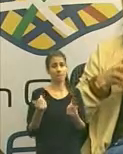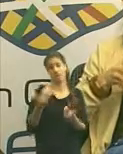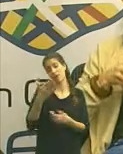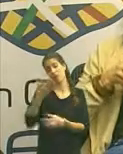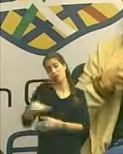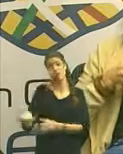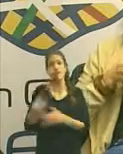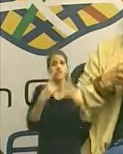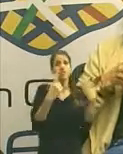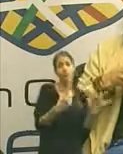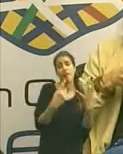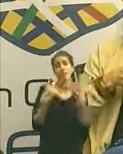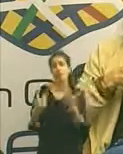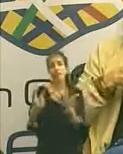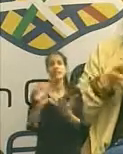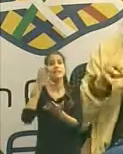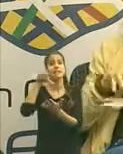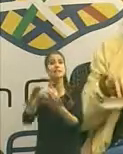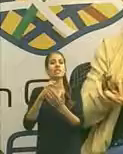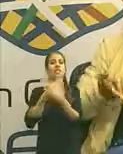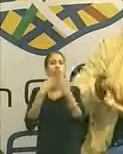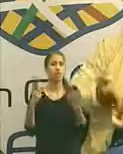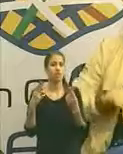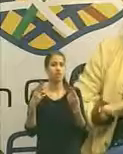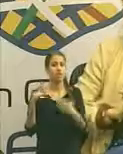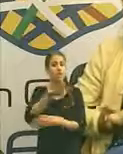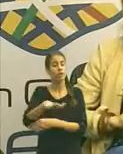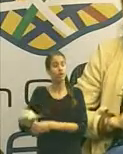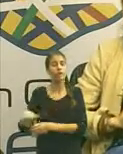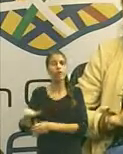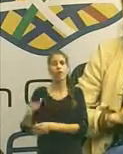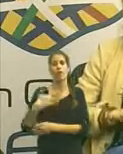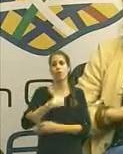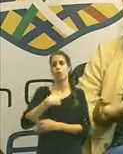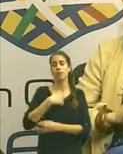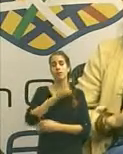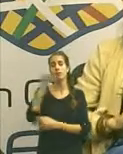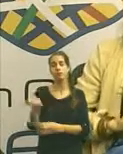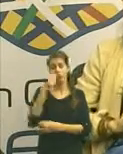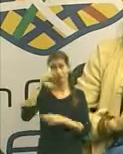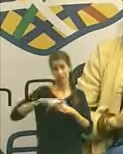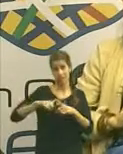chicos en centros públicos, que son aulas con niños con diversidad funcional psíquica.